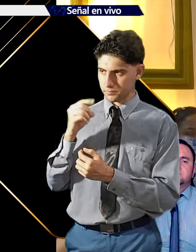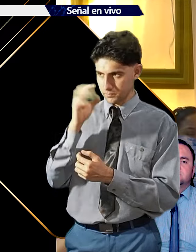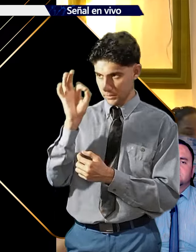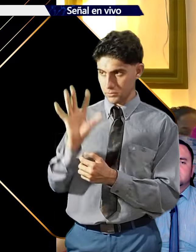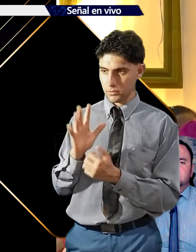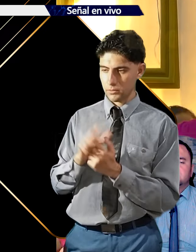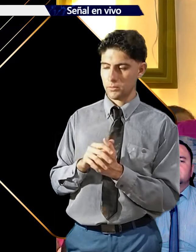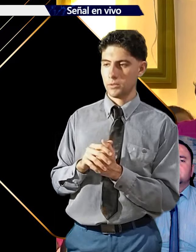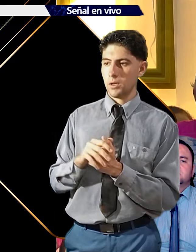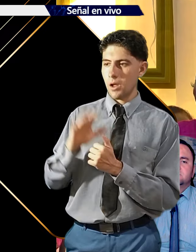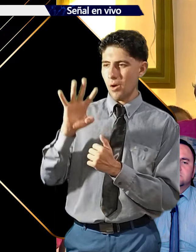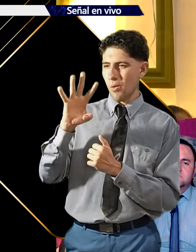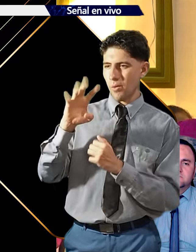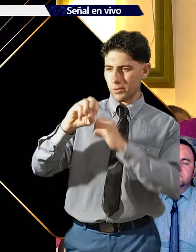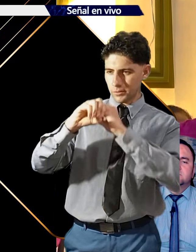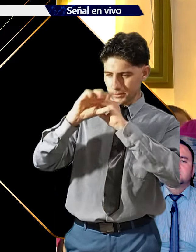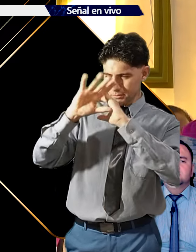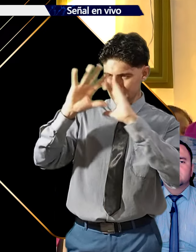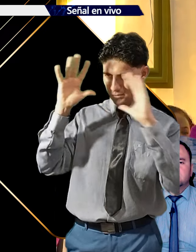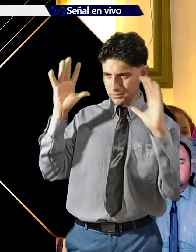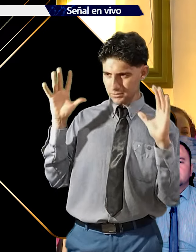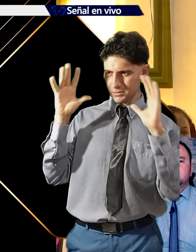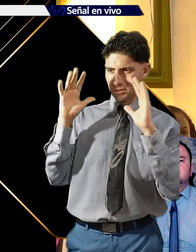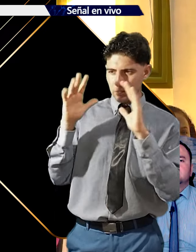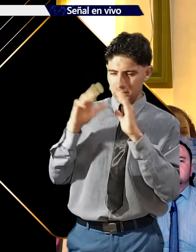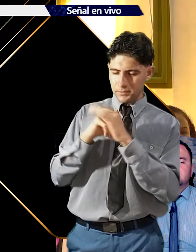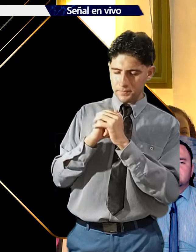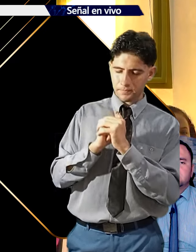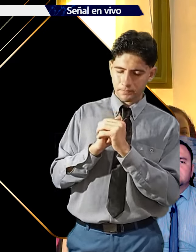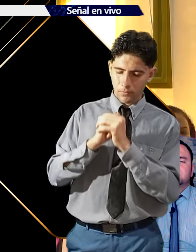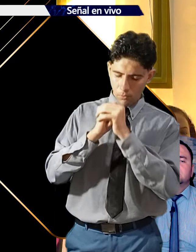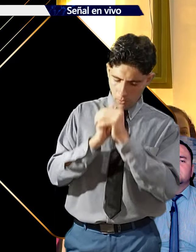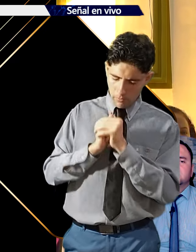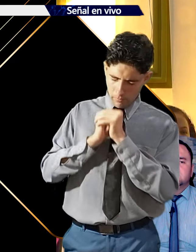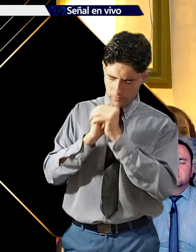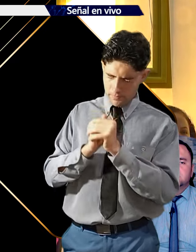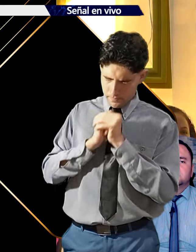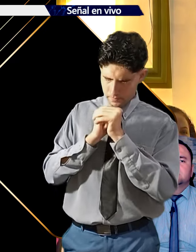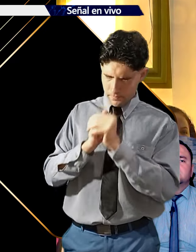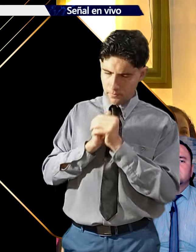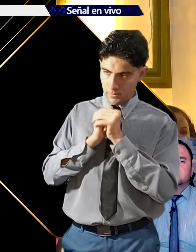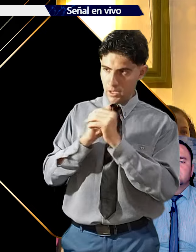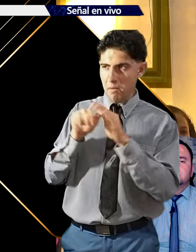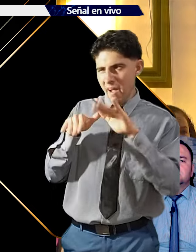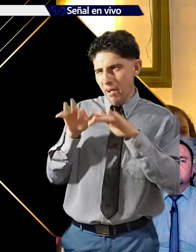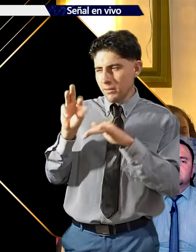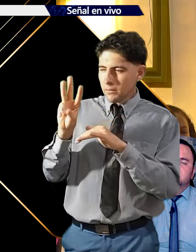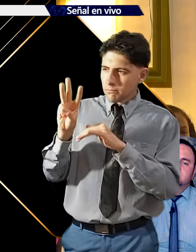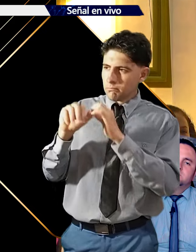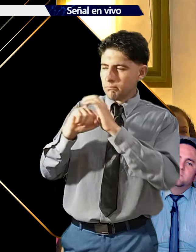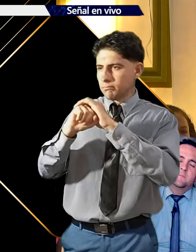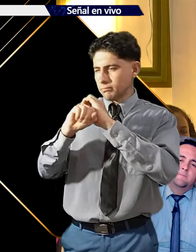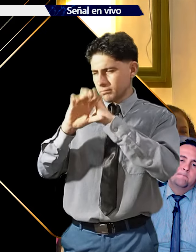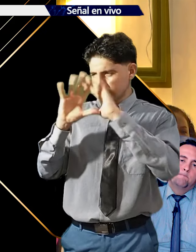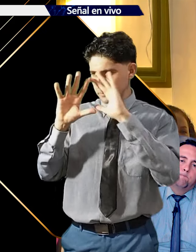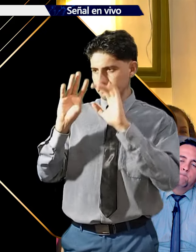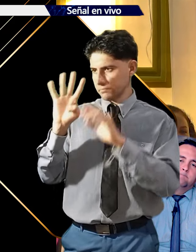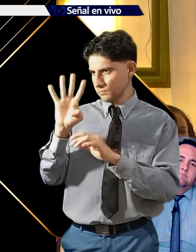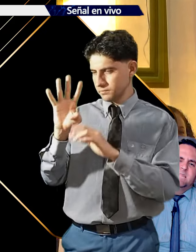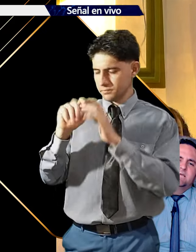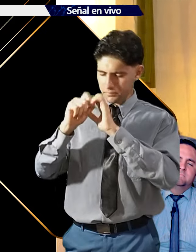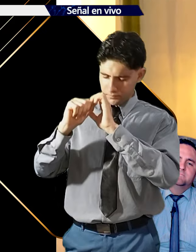las 4 de la mañana él está en oración. A veces es desde las 3 de la mañana, pero por tarde a